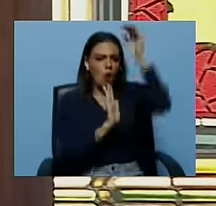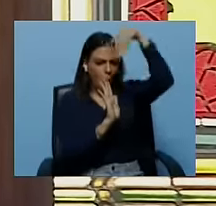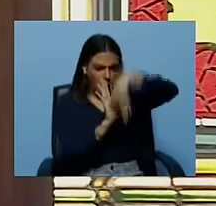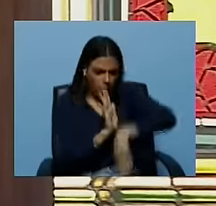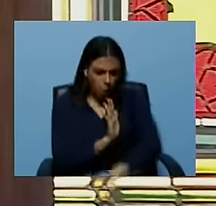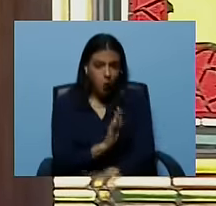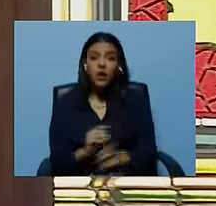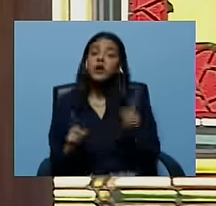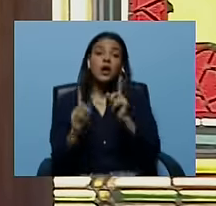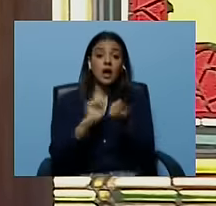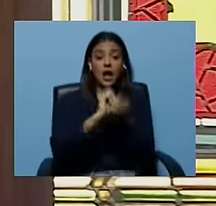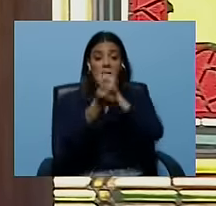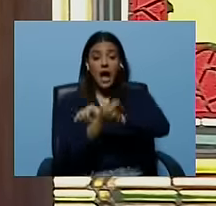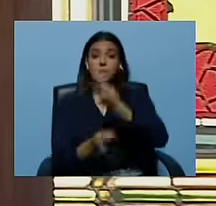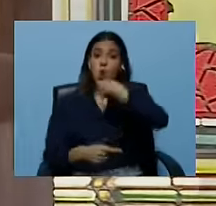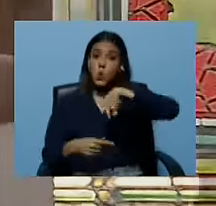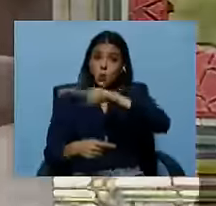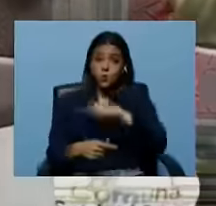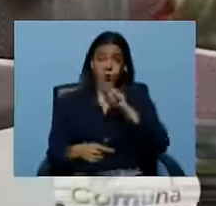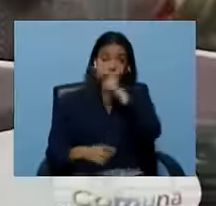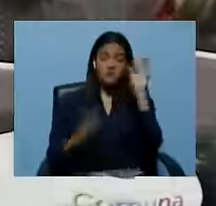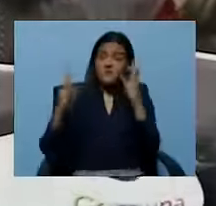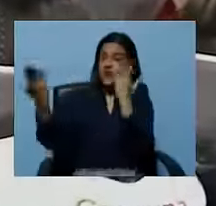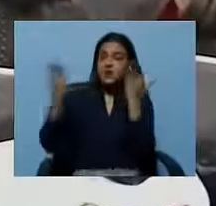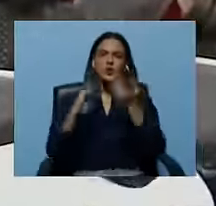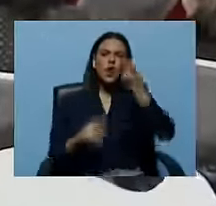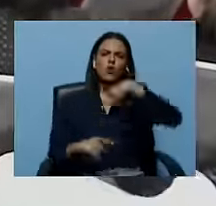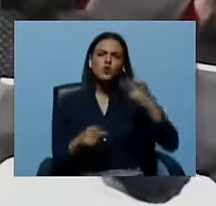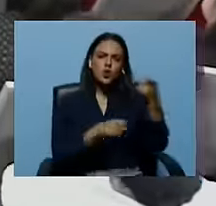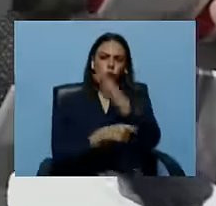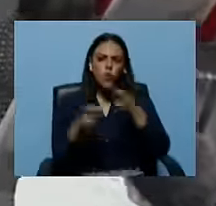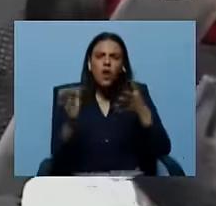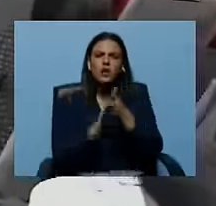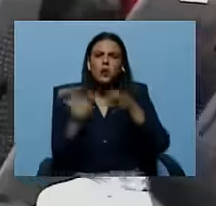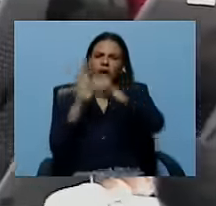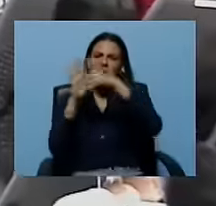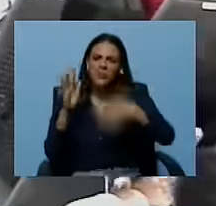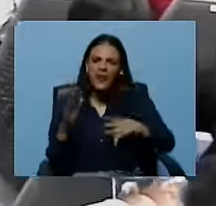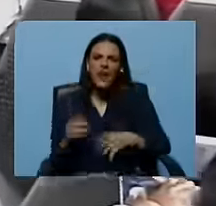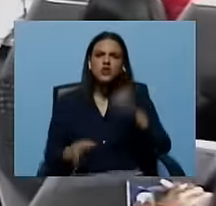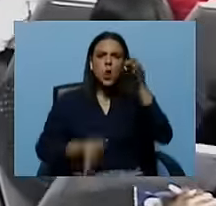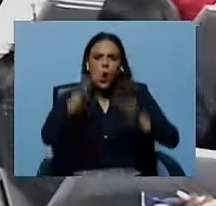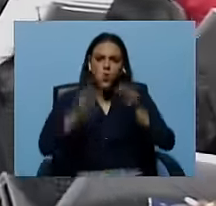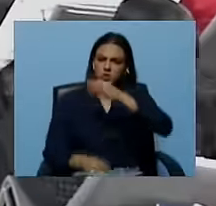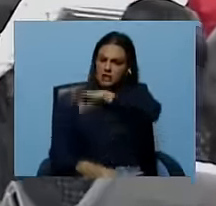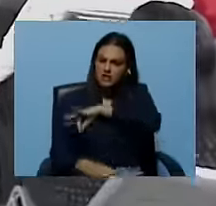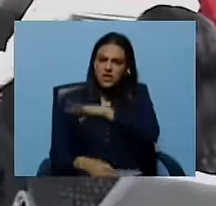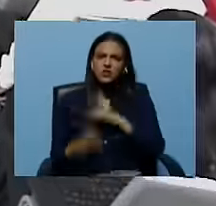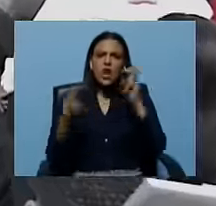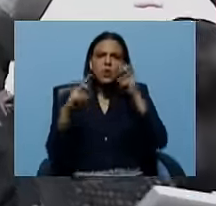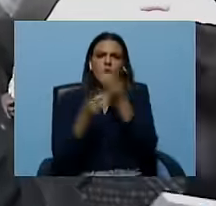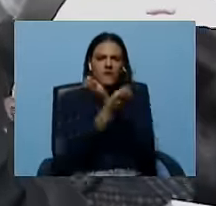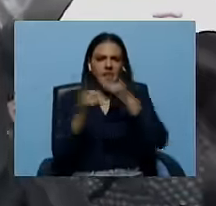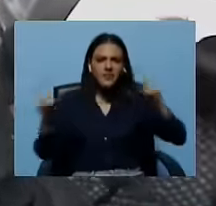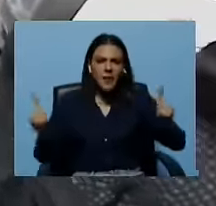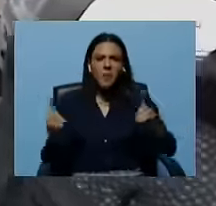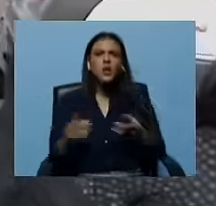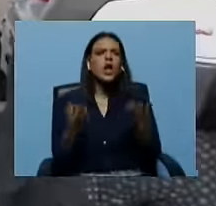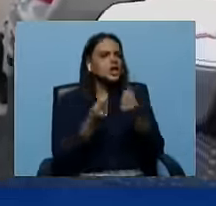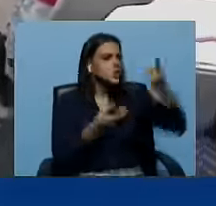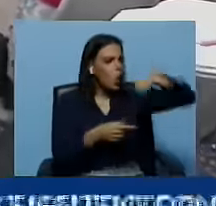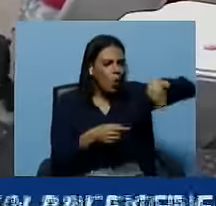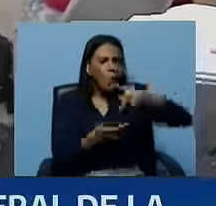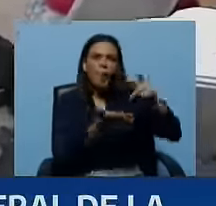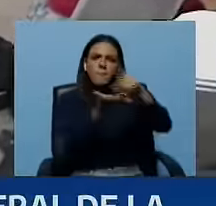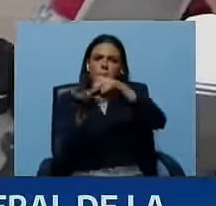construcción de un nuevo Estado democrático, de derecho, de justicia social, de una nueva democracia protagónica, participativa,